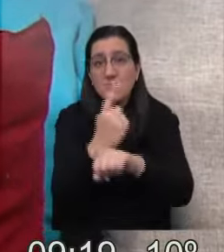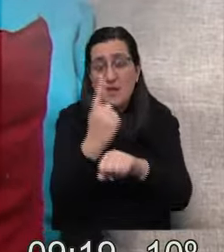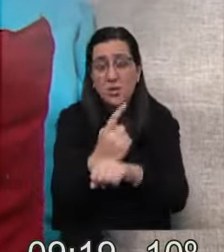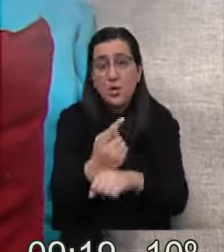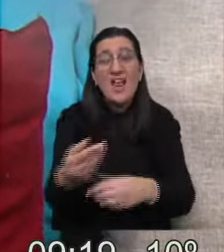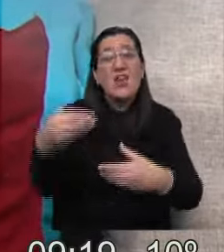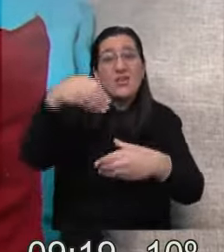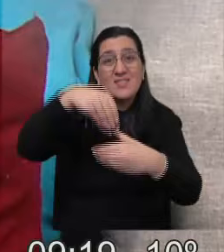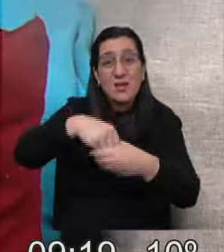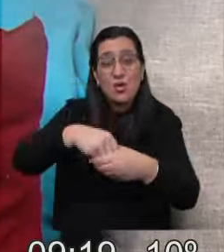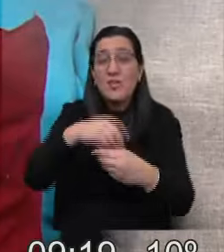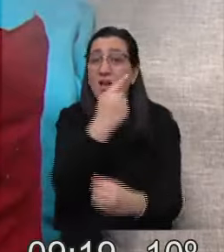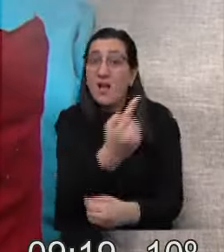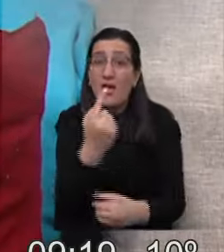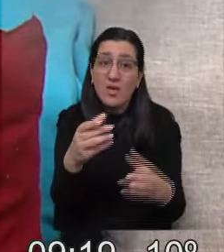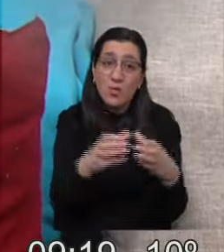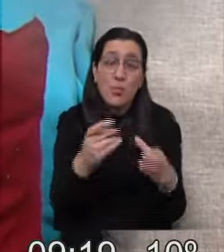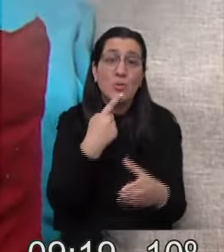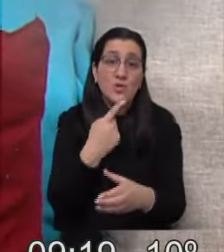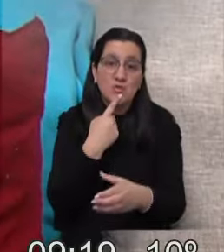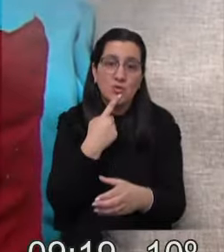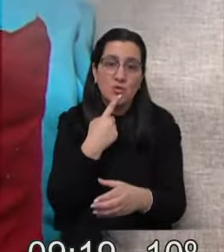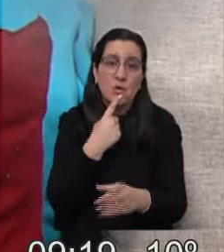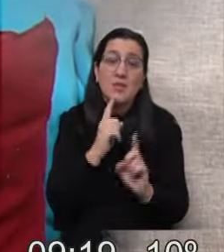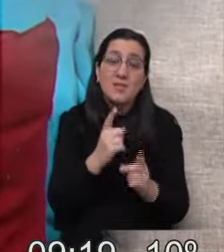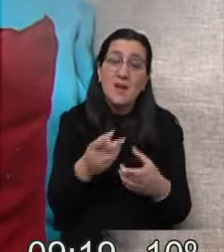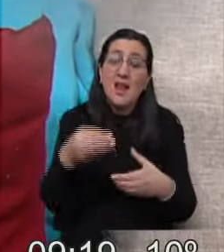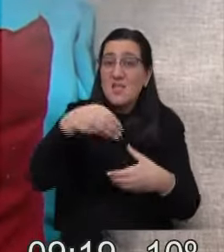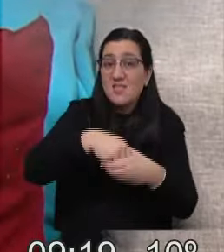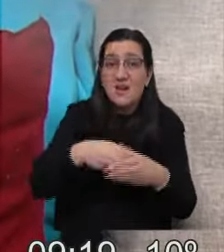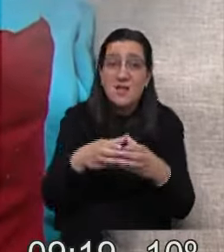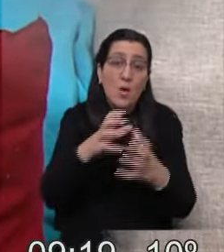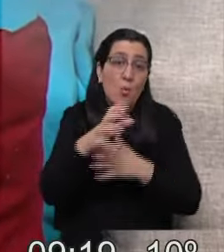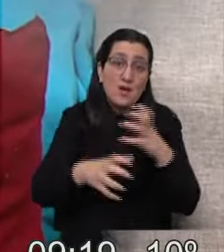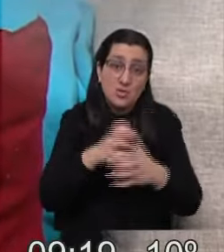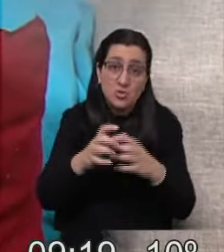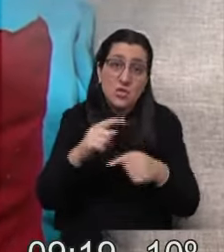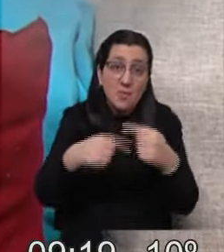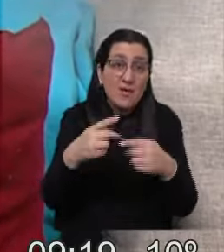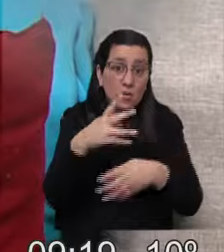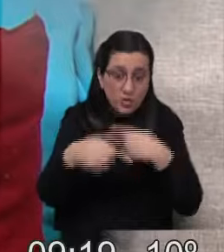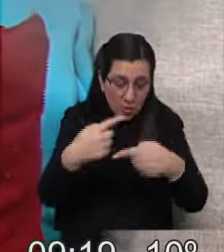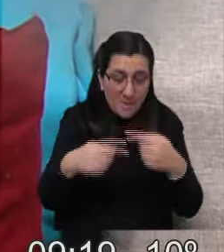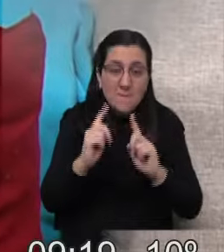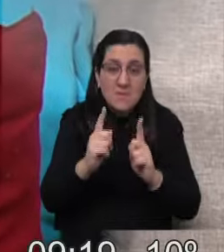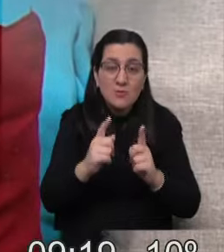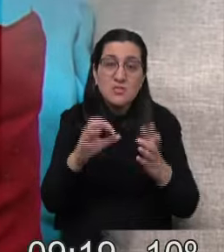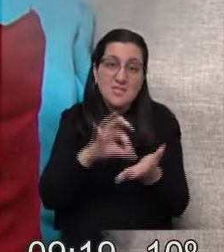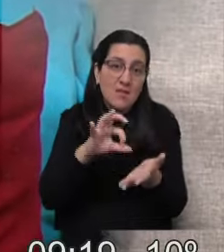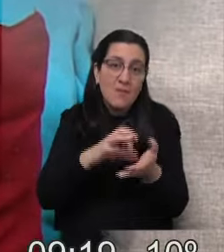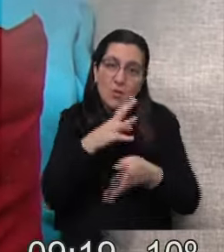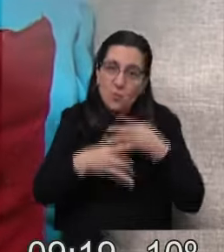de cada uno de los partidos qué es lo que nos proponen, a la interna de la coalición, si luego va a funcionar como coalición de gobierno, qué es lo que se